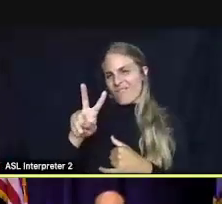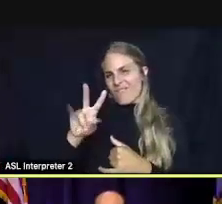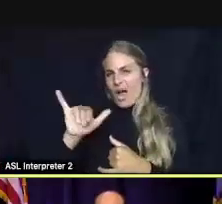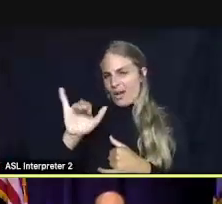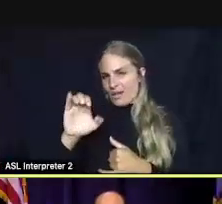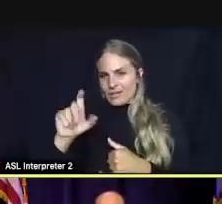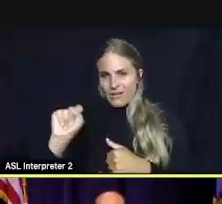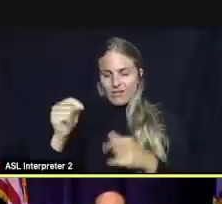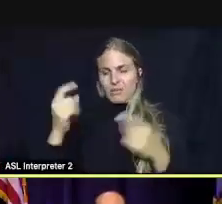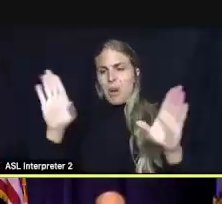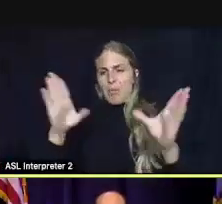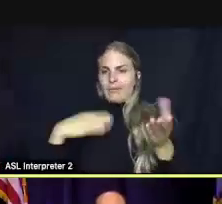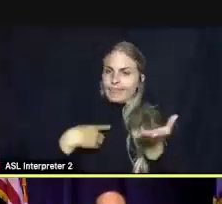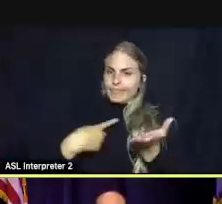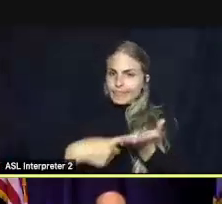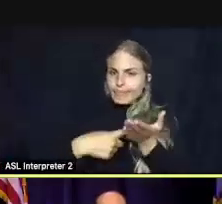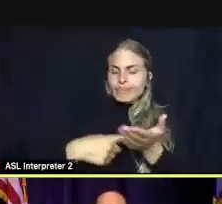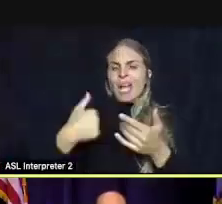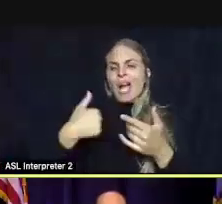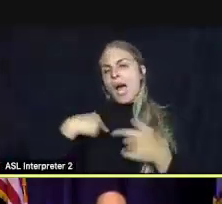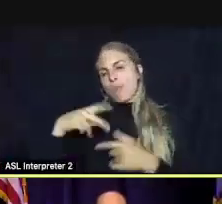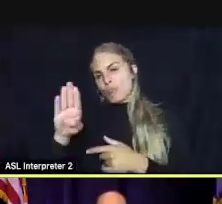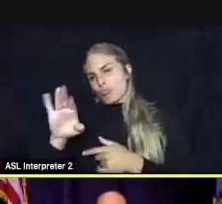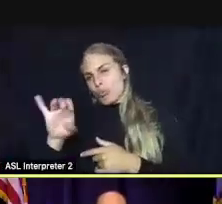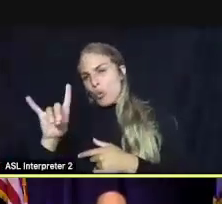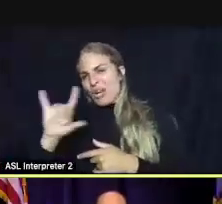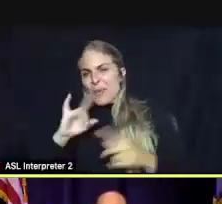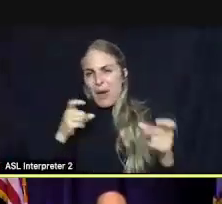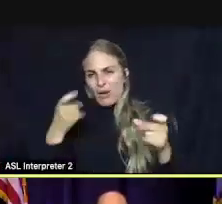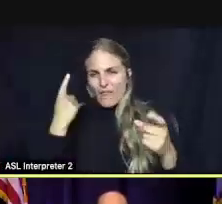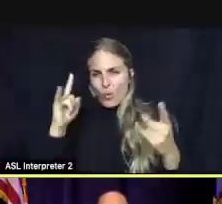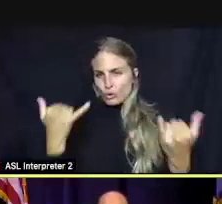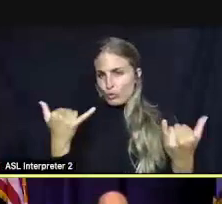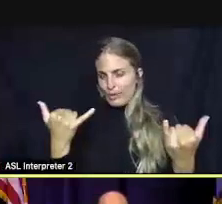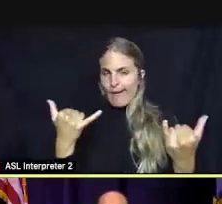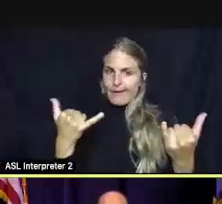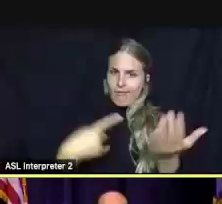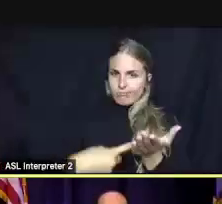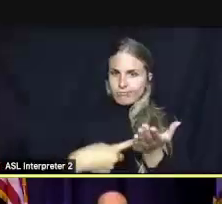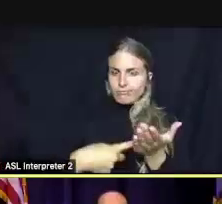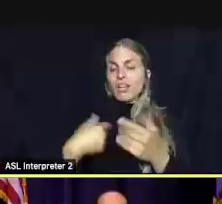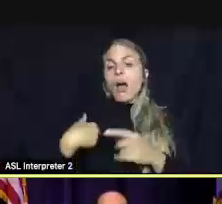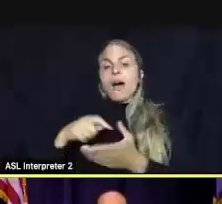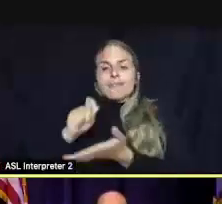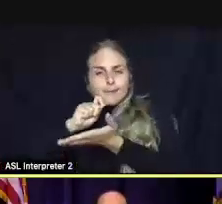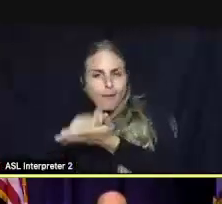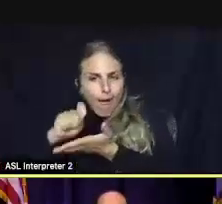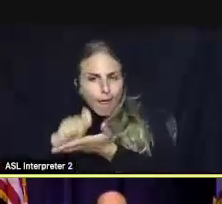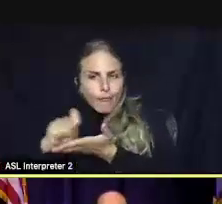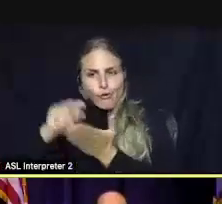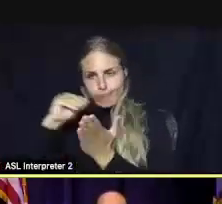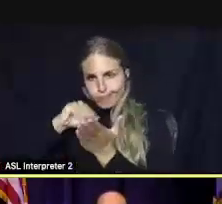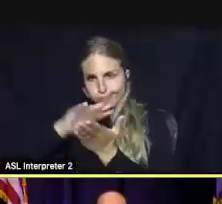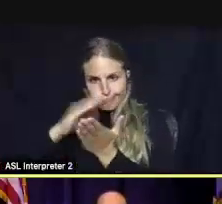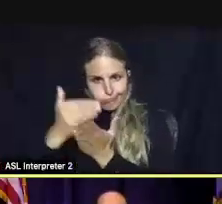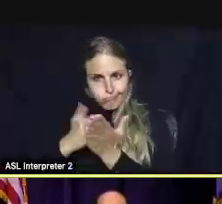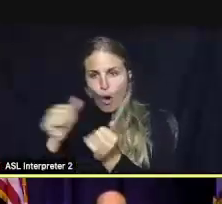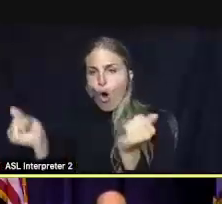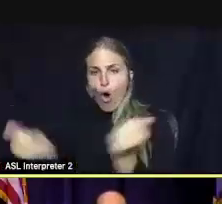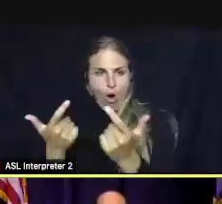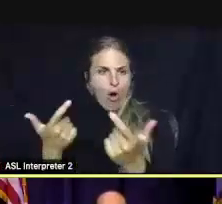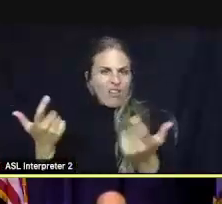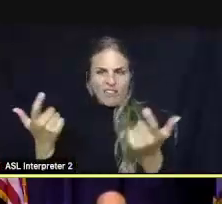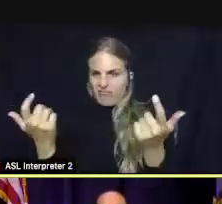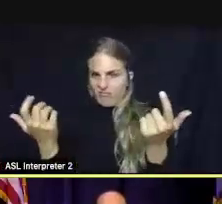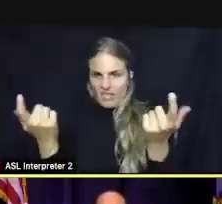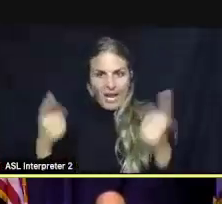de Carreteras, les doy la bienvenida a esta audiencia pública del proyecto del viaducto de la I-81. Mi nombre es Brody